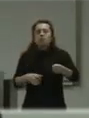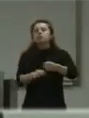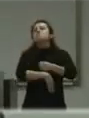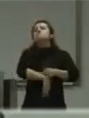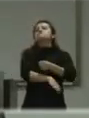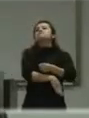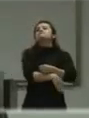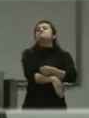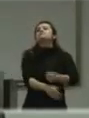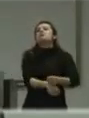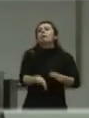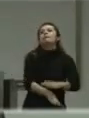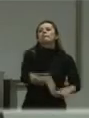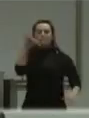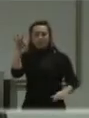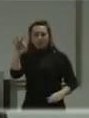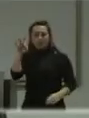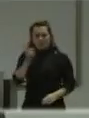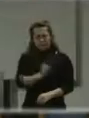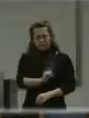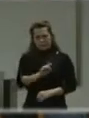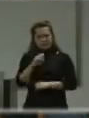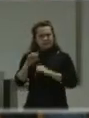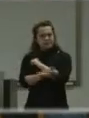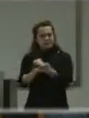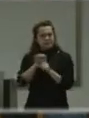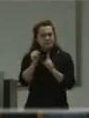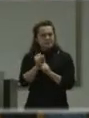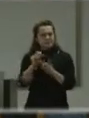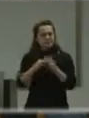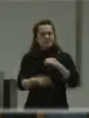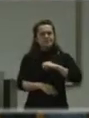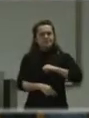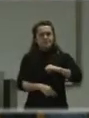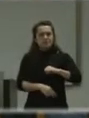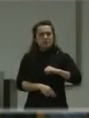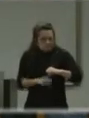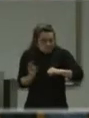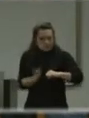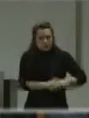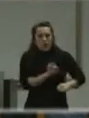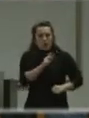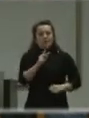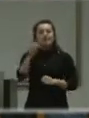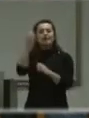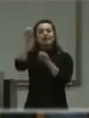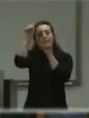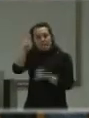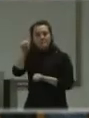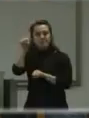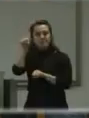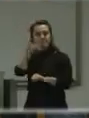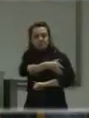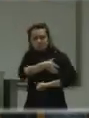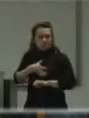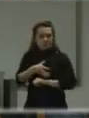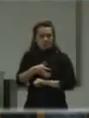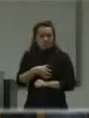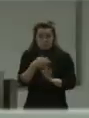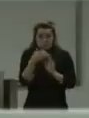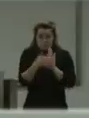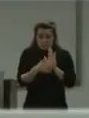y lo sacamos cuando hablamos de psicosocial hablamos de derechos hablamos de capacidad vamos mucho más allá del diagnóstico